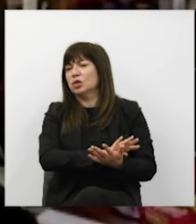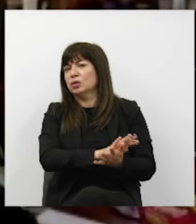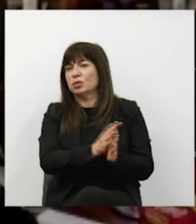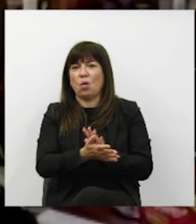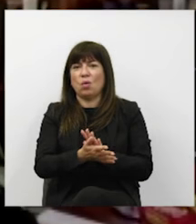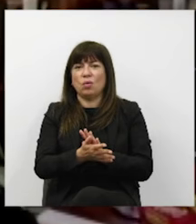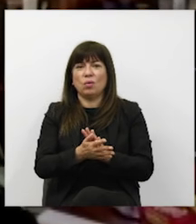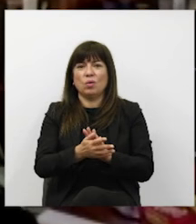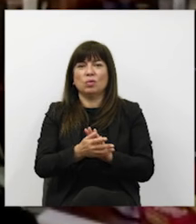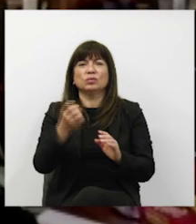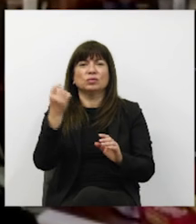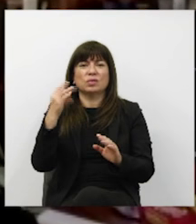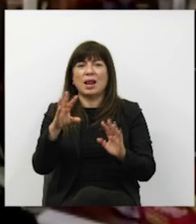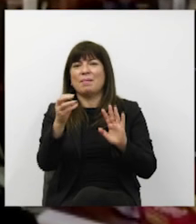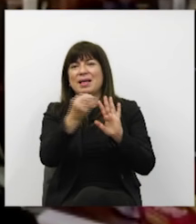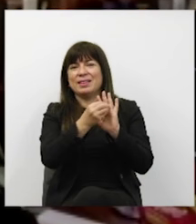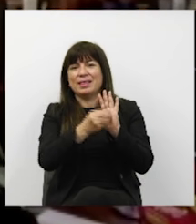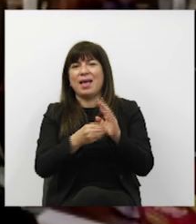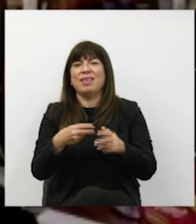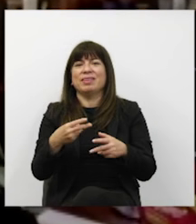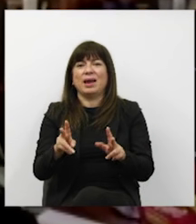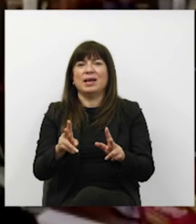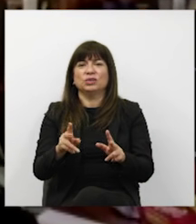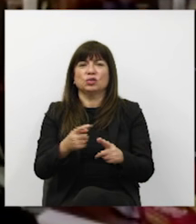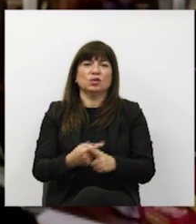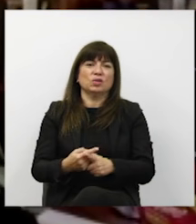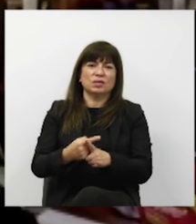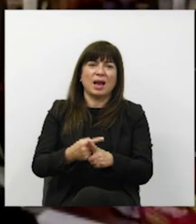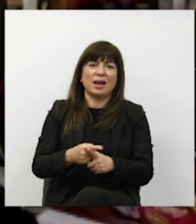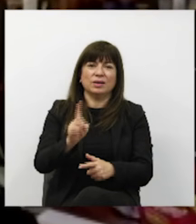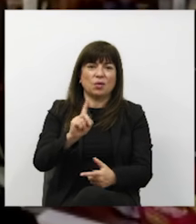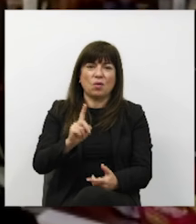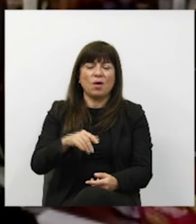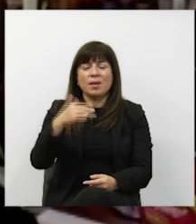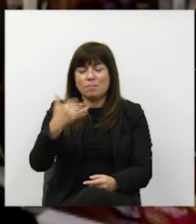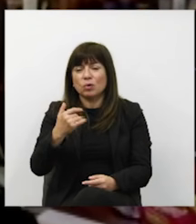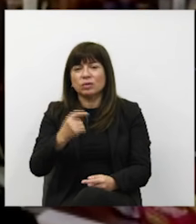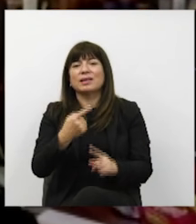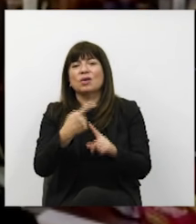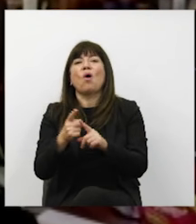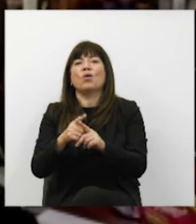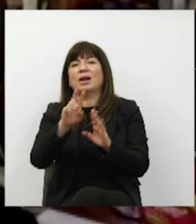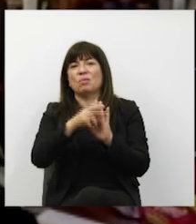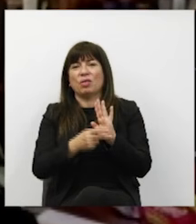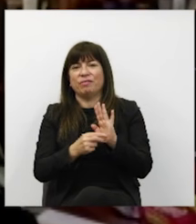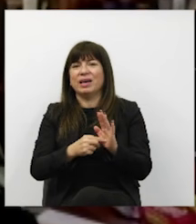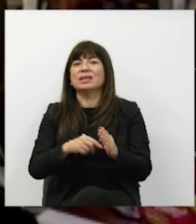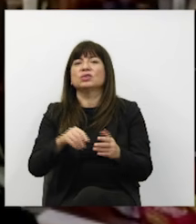en la cuestión de los derechos sociales, que siendo muy importante,